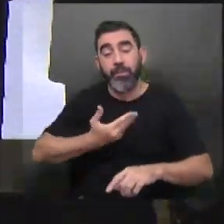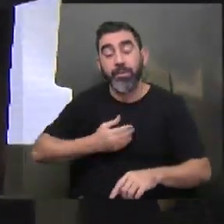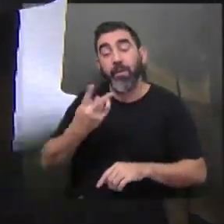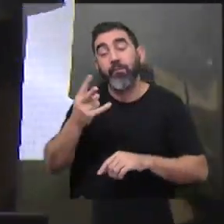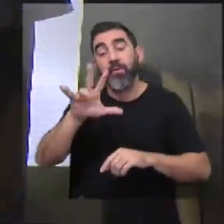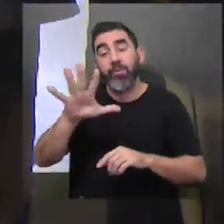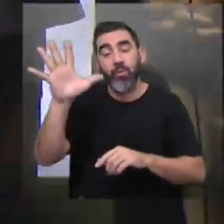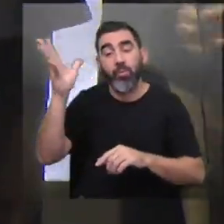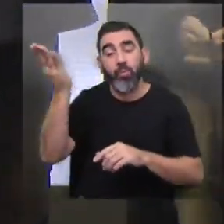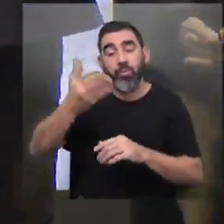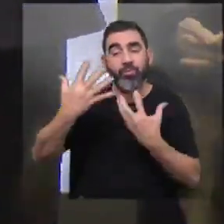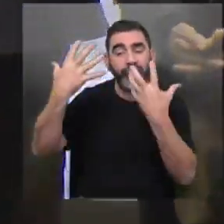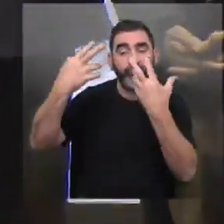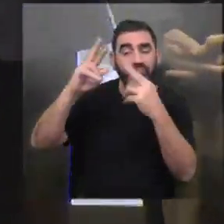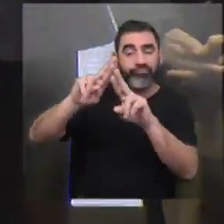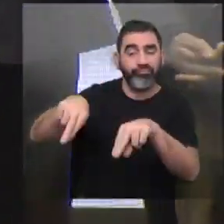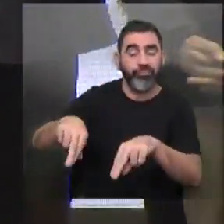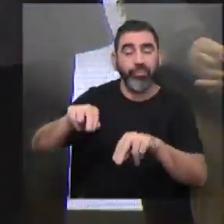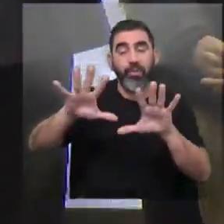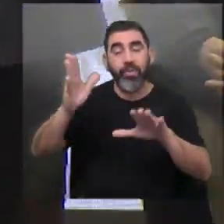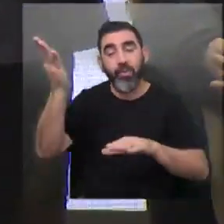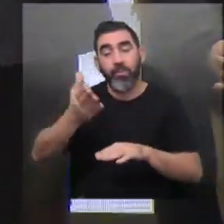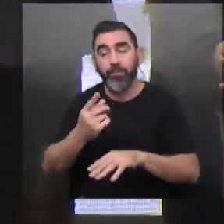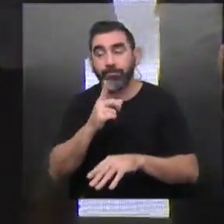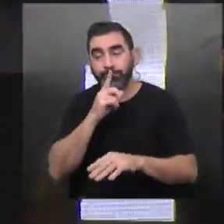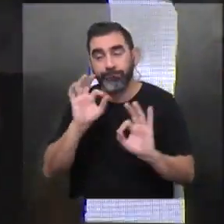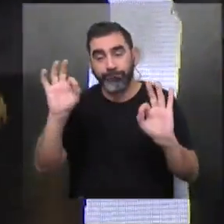25% la rechaza y 10% no